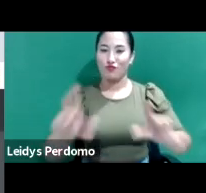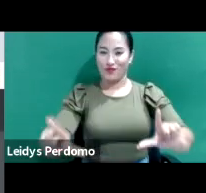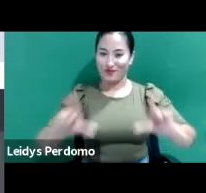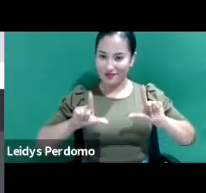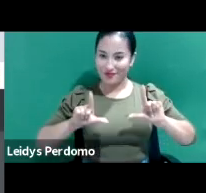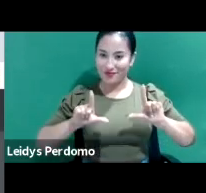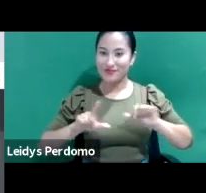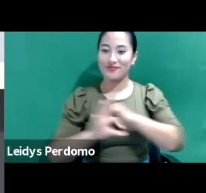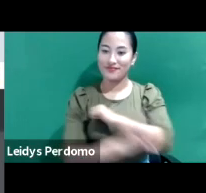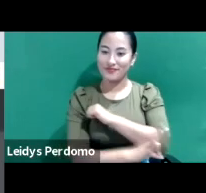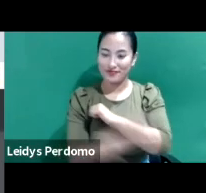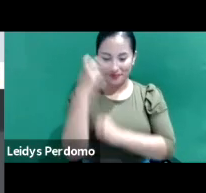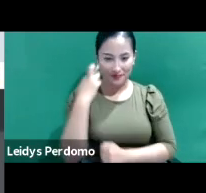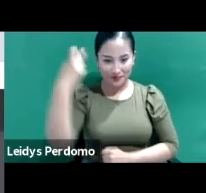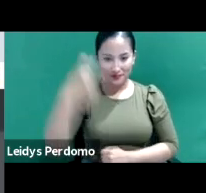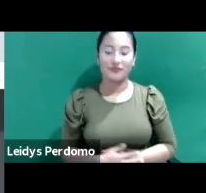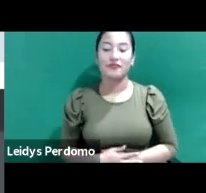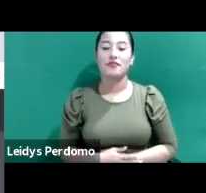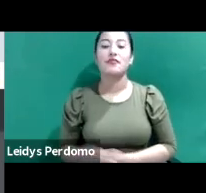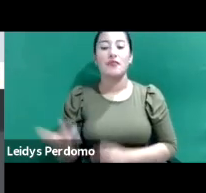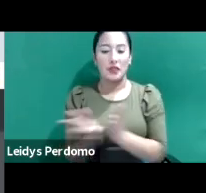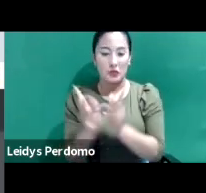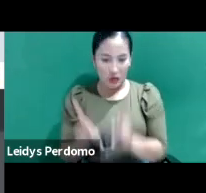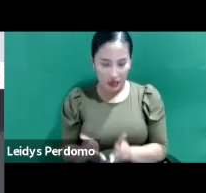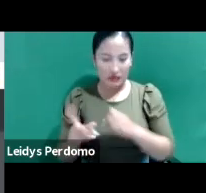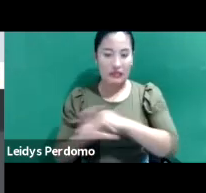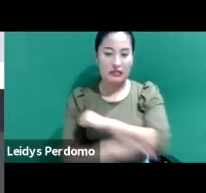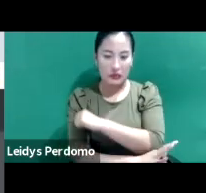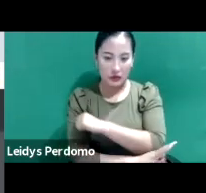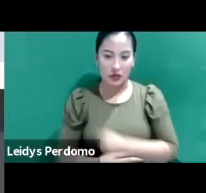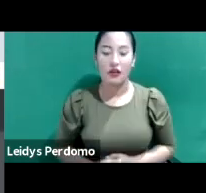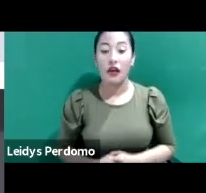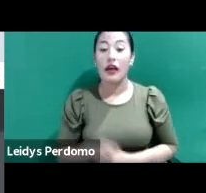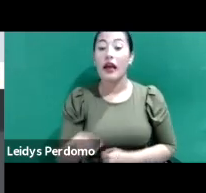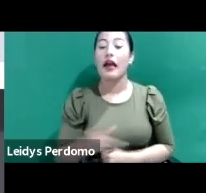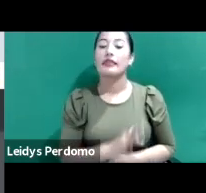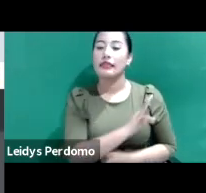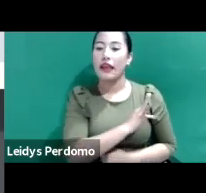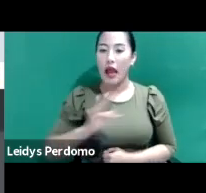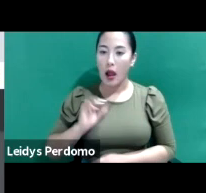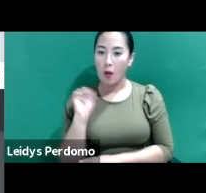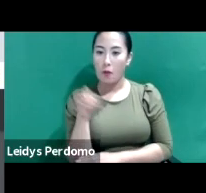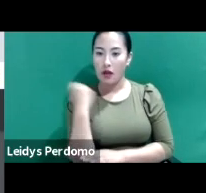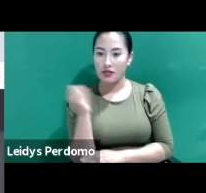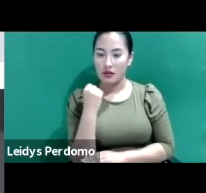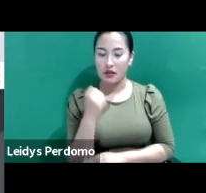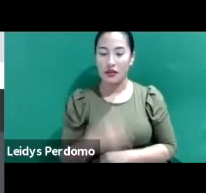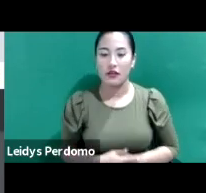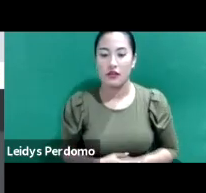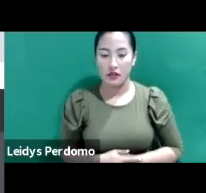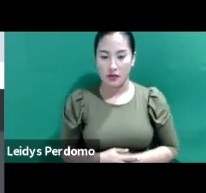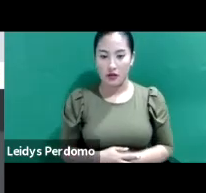ingresada, psicóloga en formación, psicóloga, terapeuta ocupacional, perfecto.